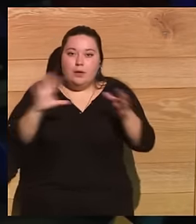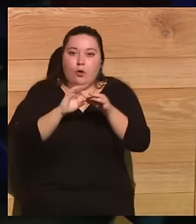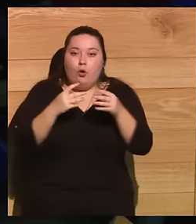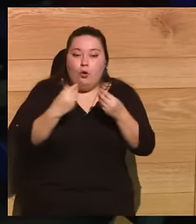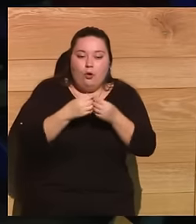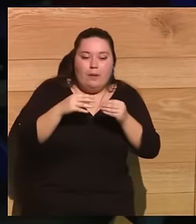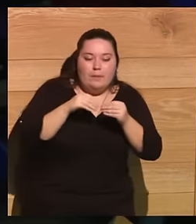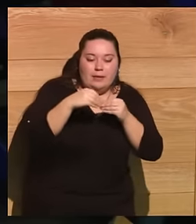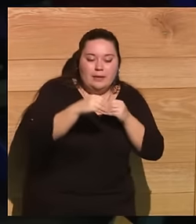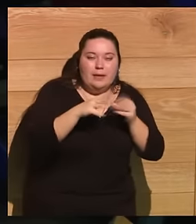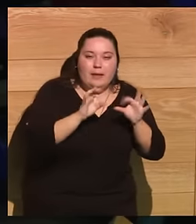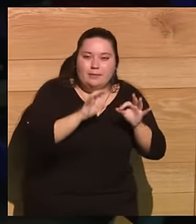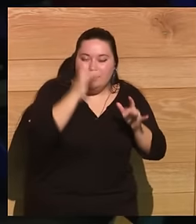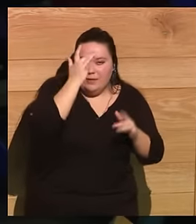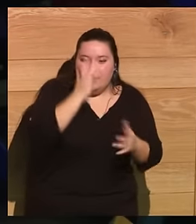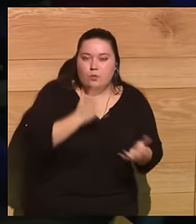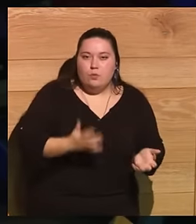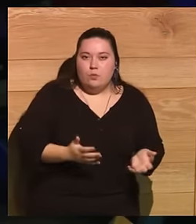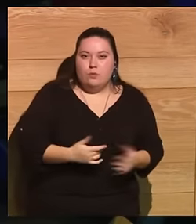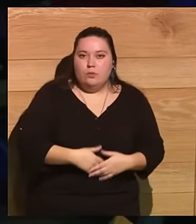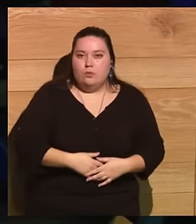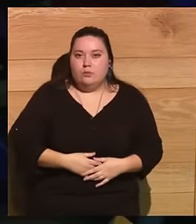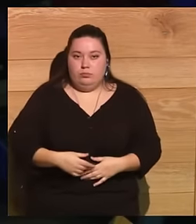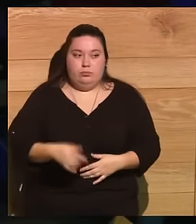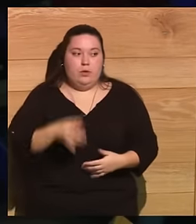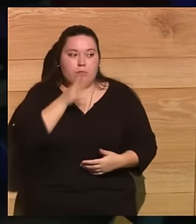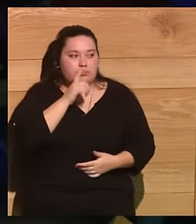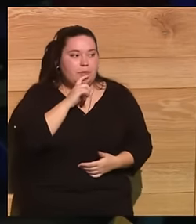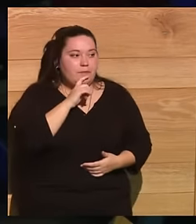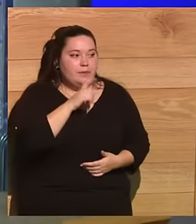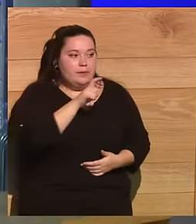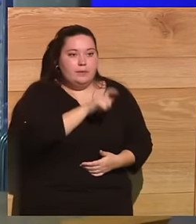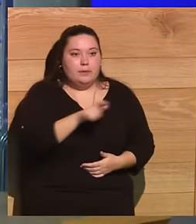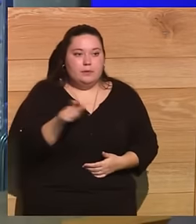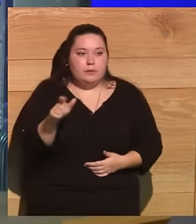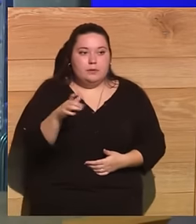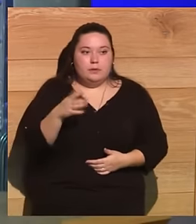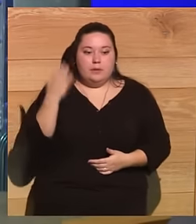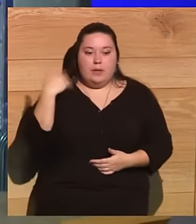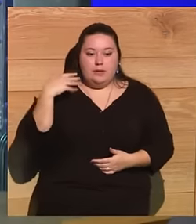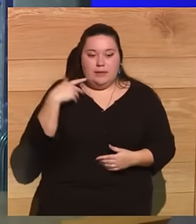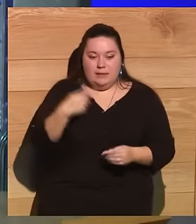la materia del cerebro? Era muy difícil que personas como Descartes